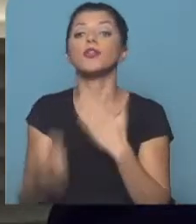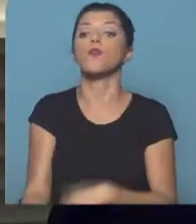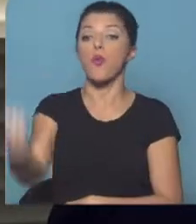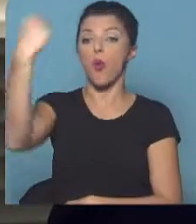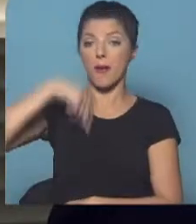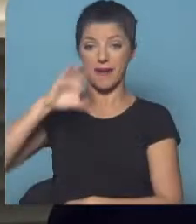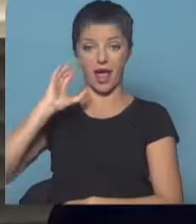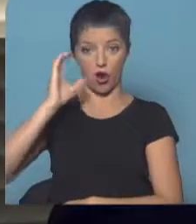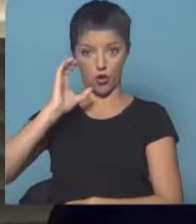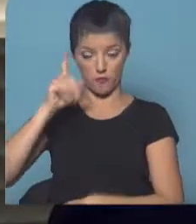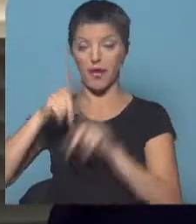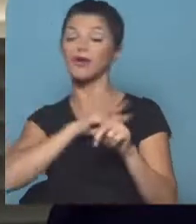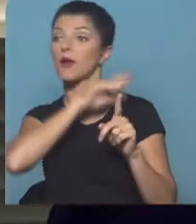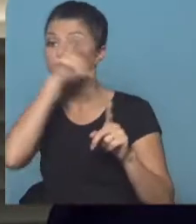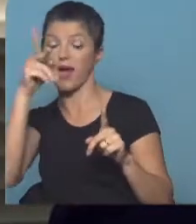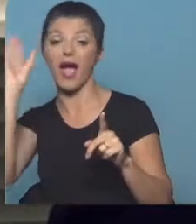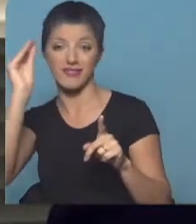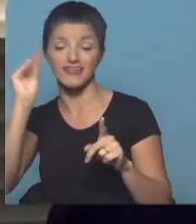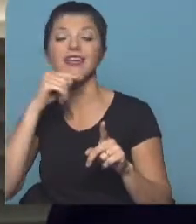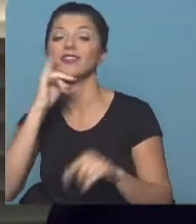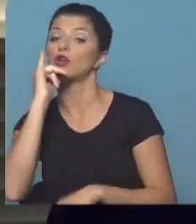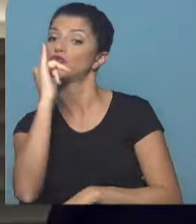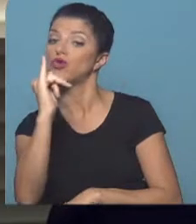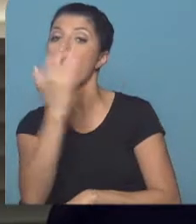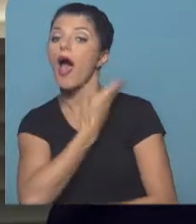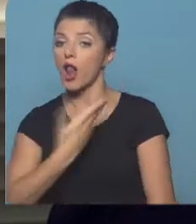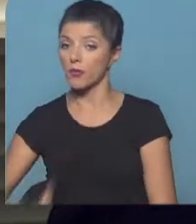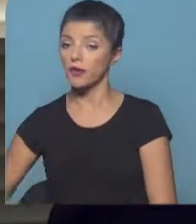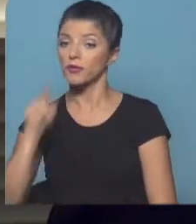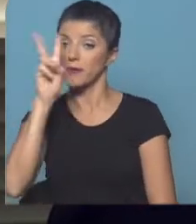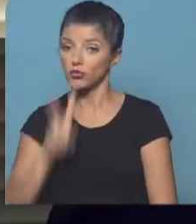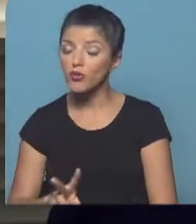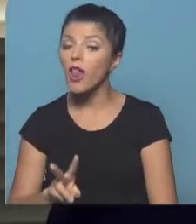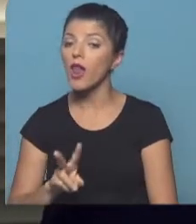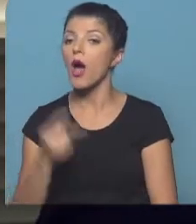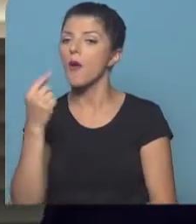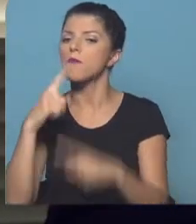de Brasil, en donde denunció al gobierno venezolano por delitos de corrupción.